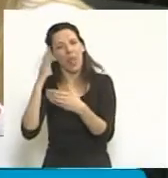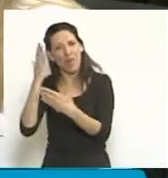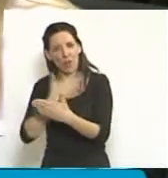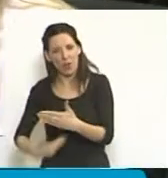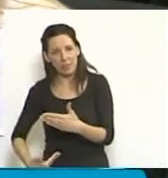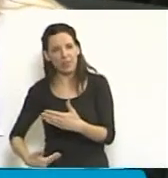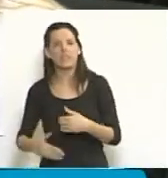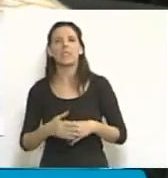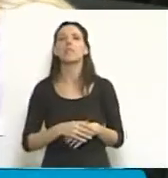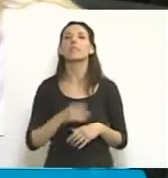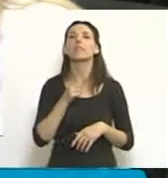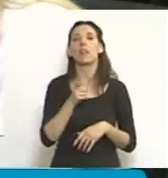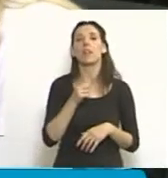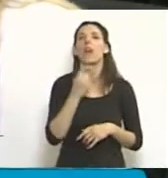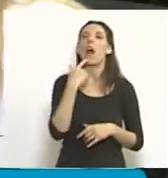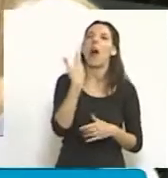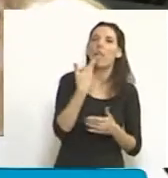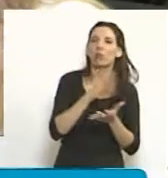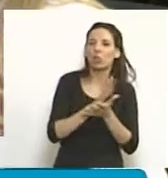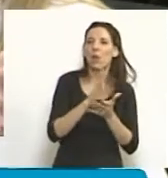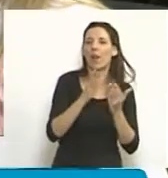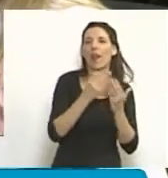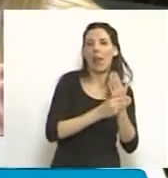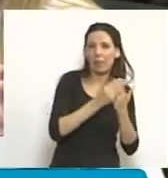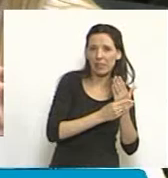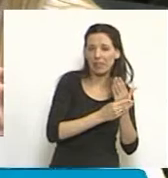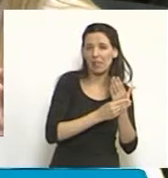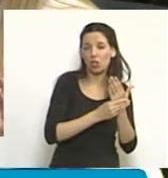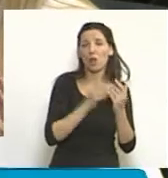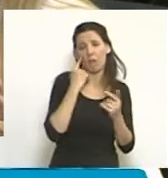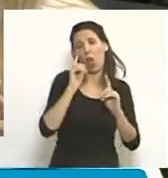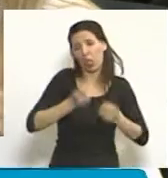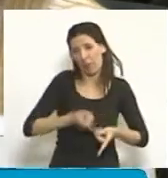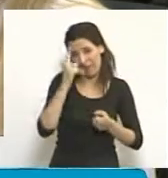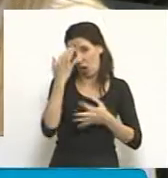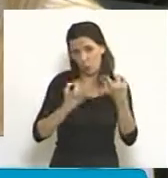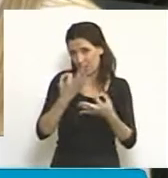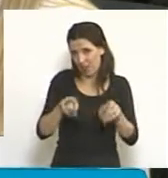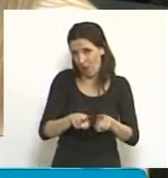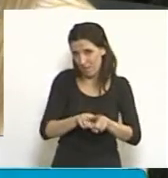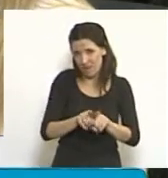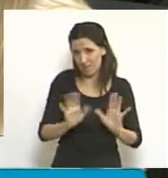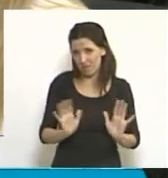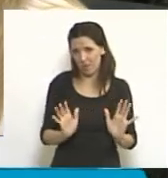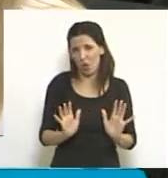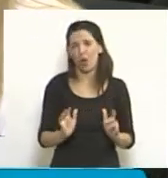propios decretos de designación lo dicen, me refiero a la administración, pero dentro de la justicia se va a hacer igual, dicen los